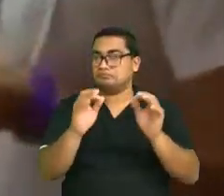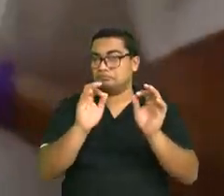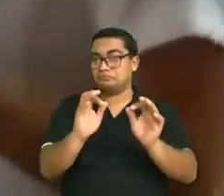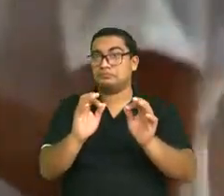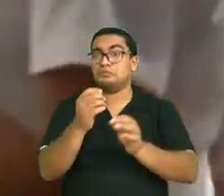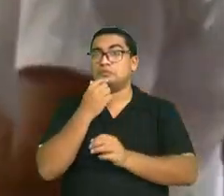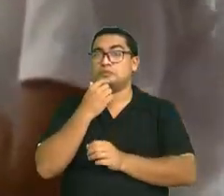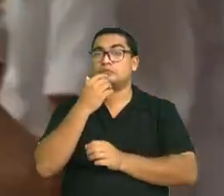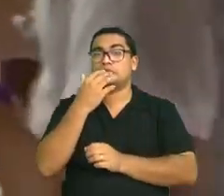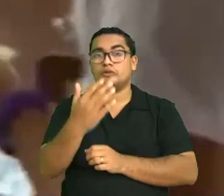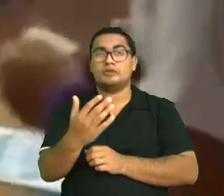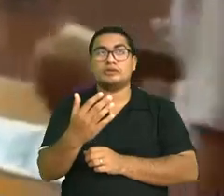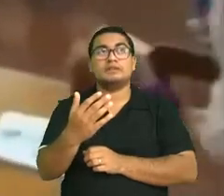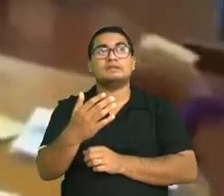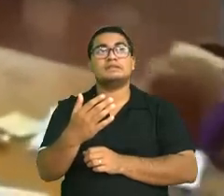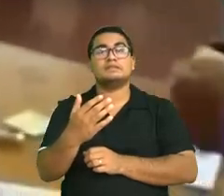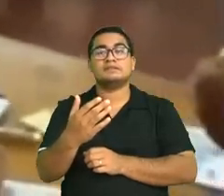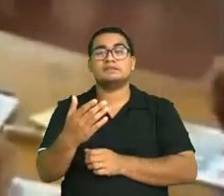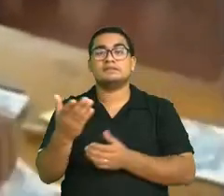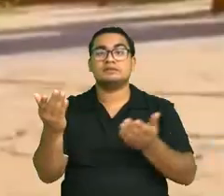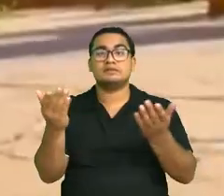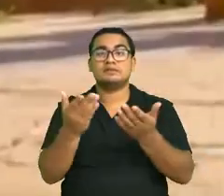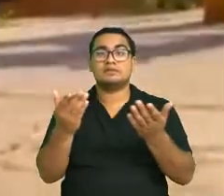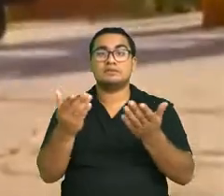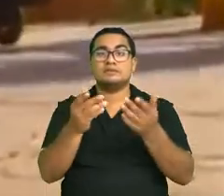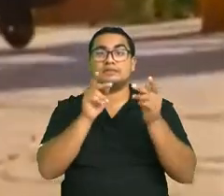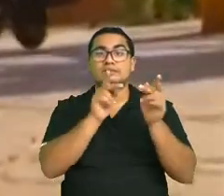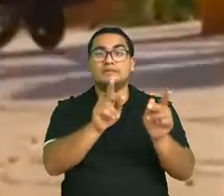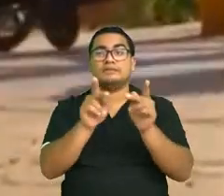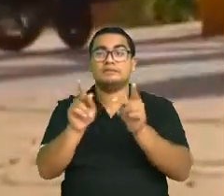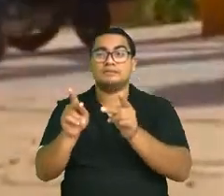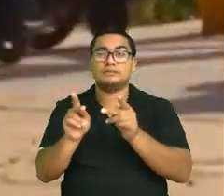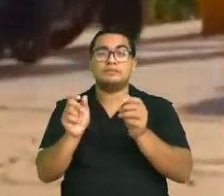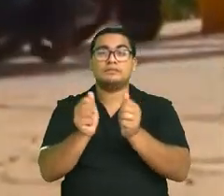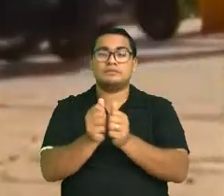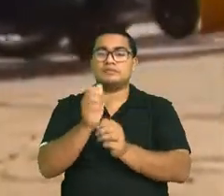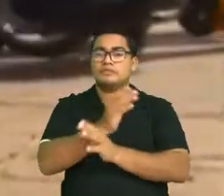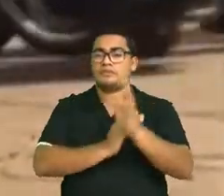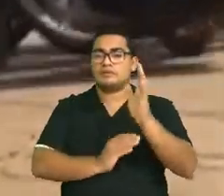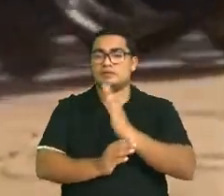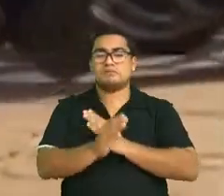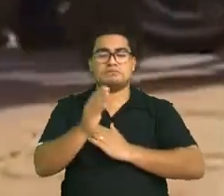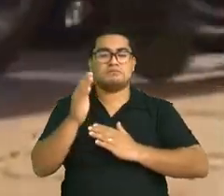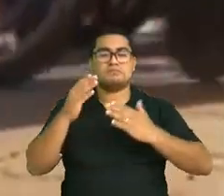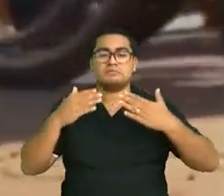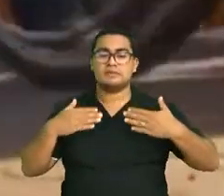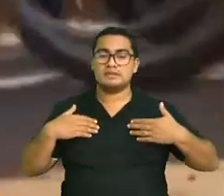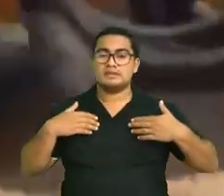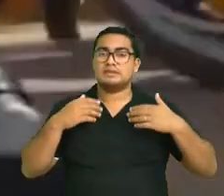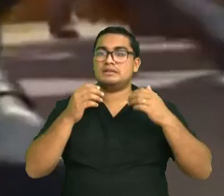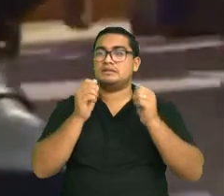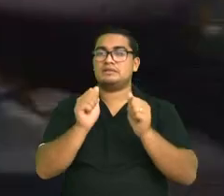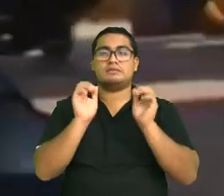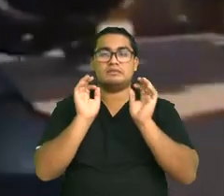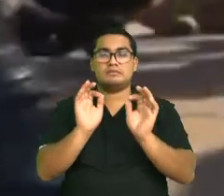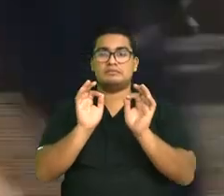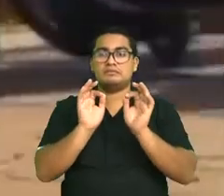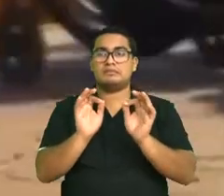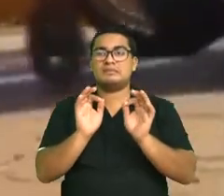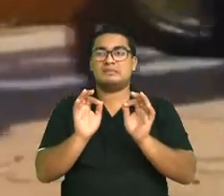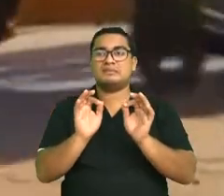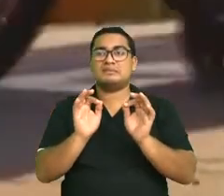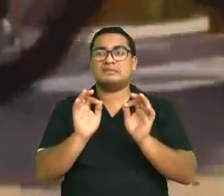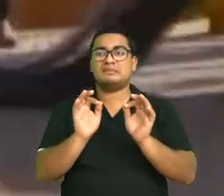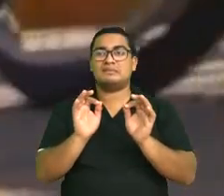efectivamente esa recuperación de nuestros pacientes con alguna discapacidad en su etapa aguda no